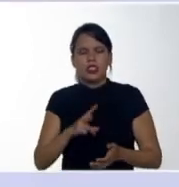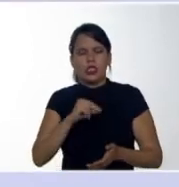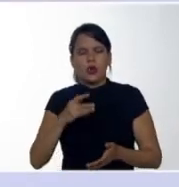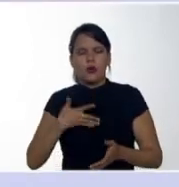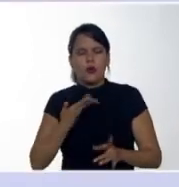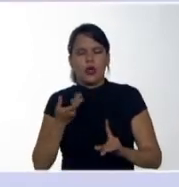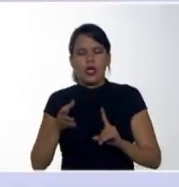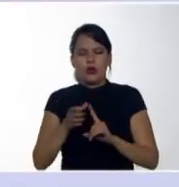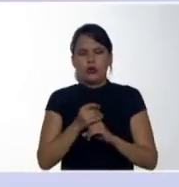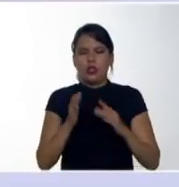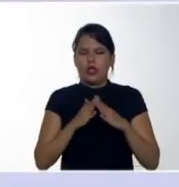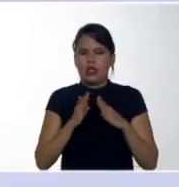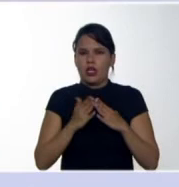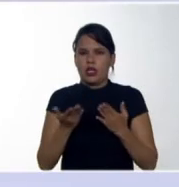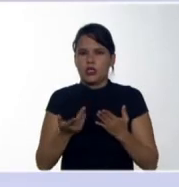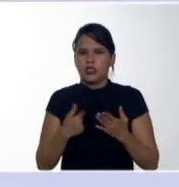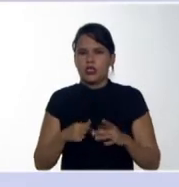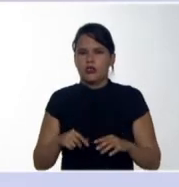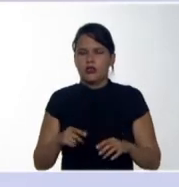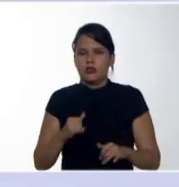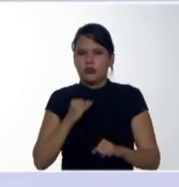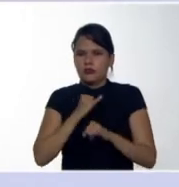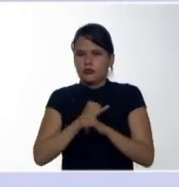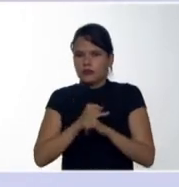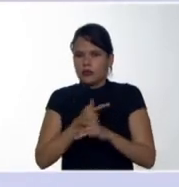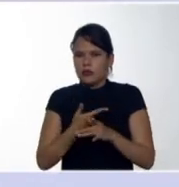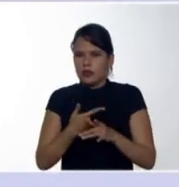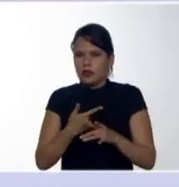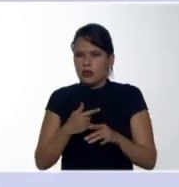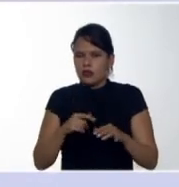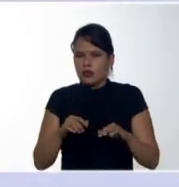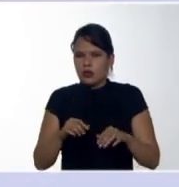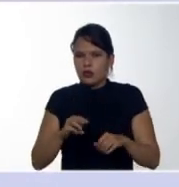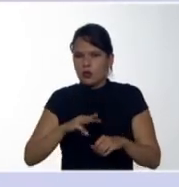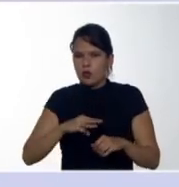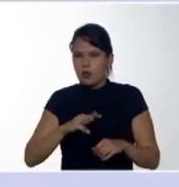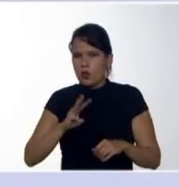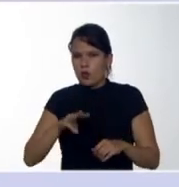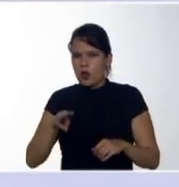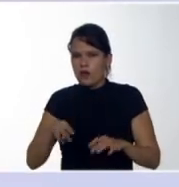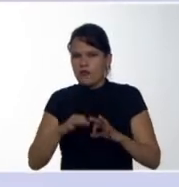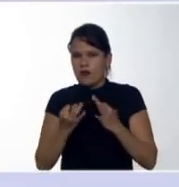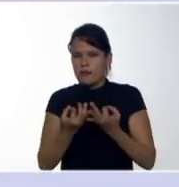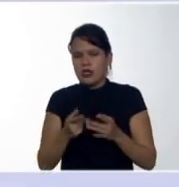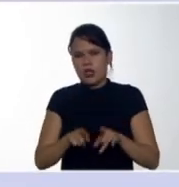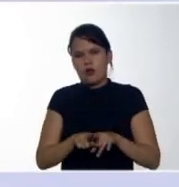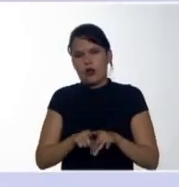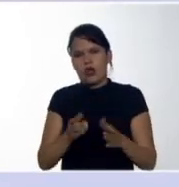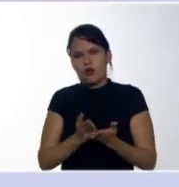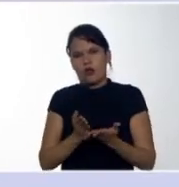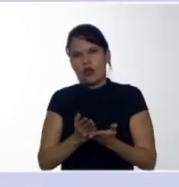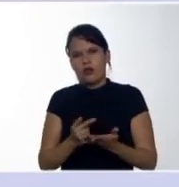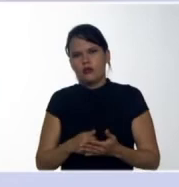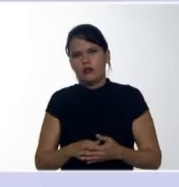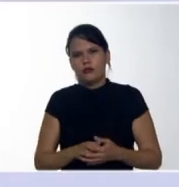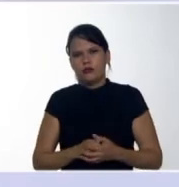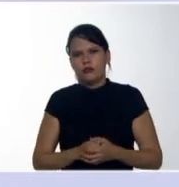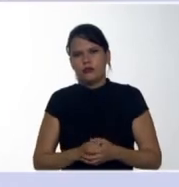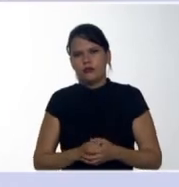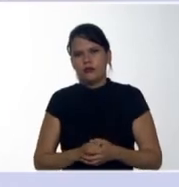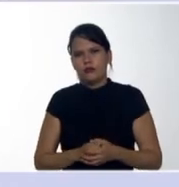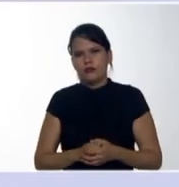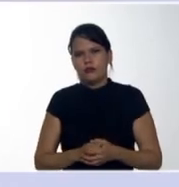casa algún ejemplar, visiten nuestra página de Casa Familia Una Escuela, en la página web, y ahí tienen ya, como acaban de ver en las láminas,